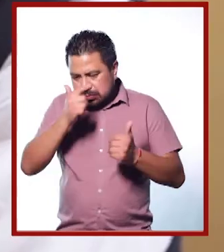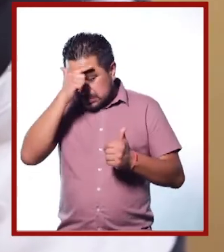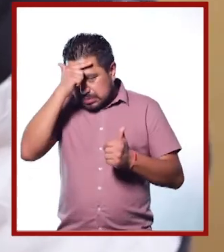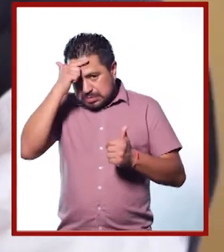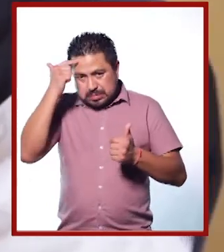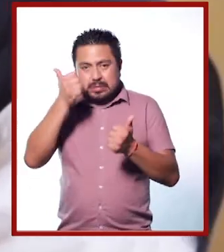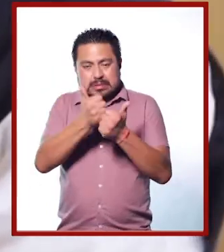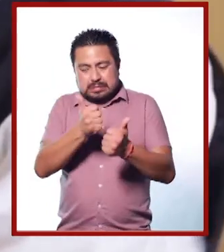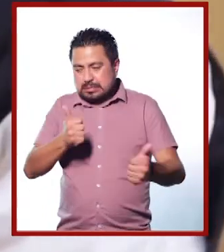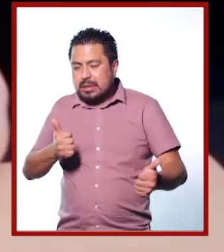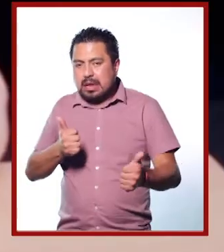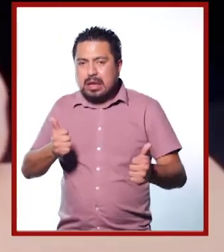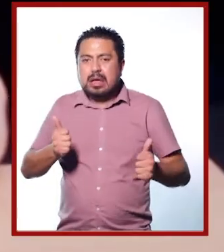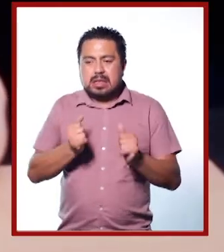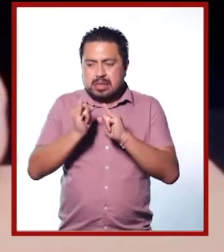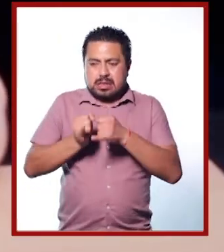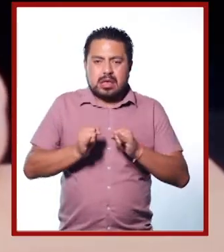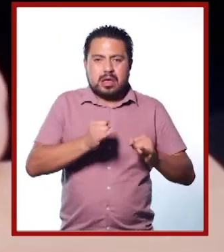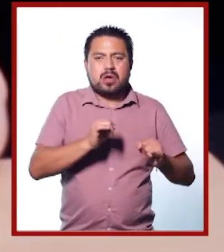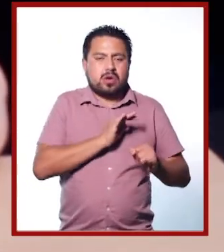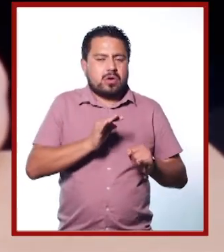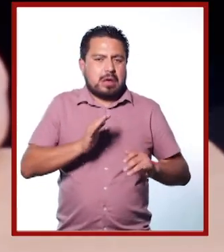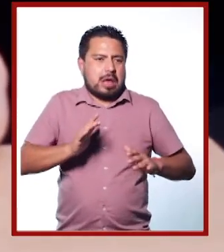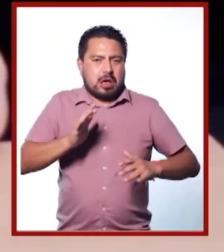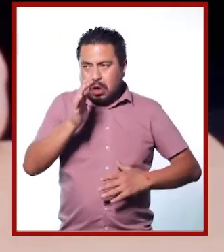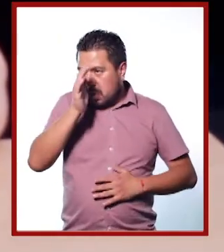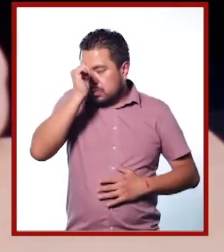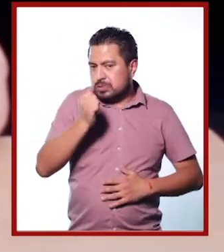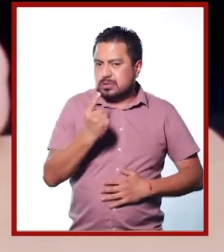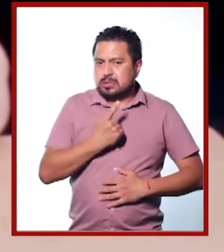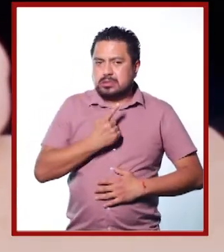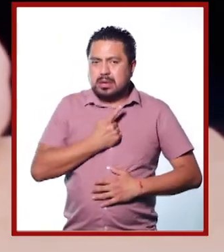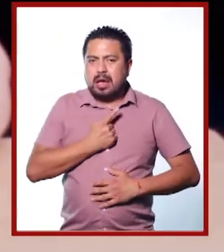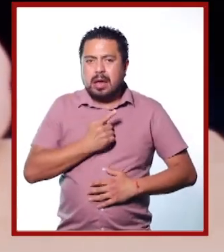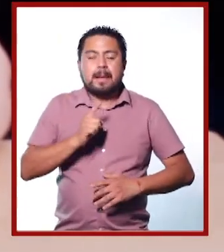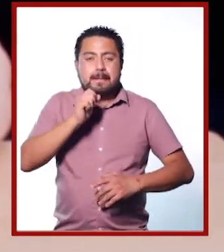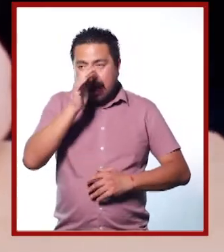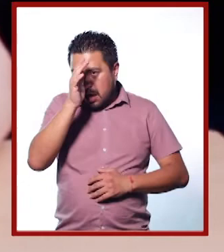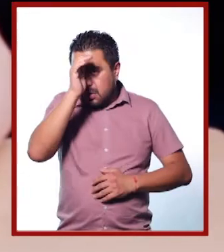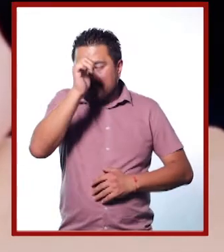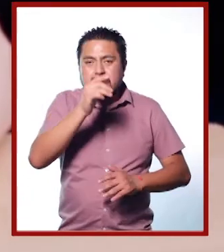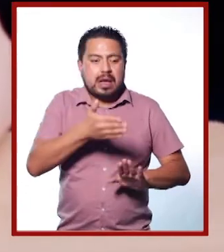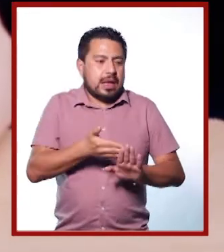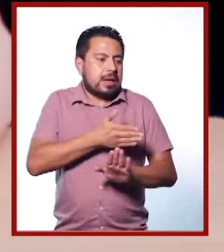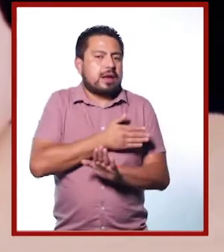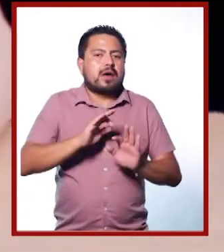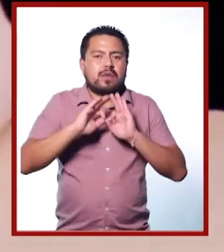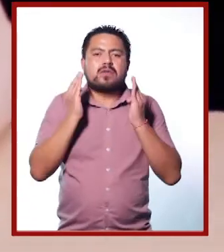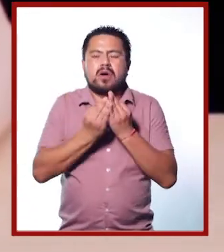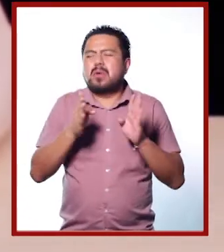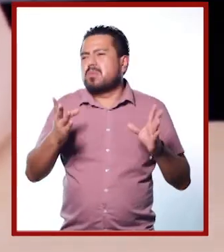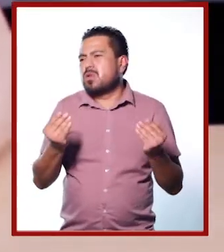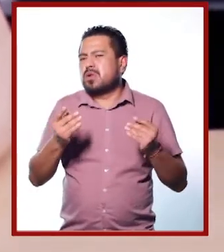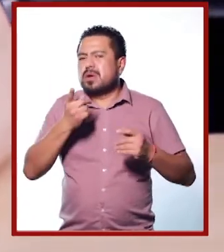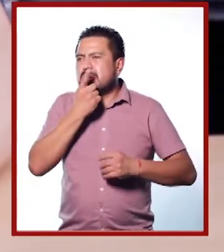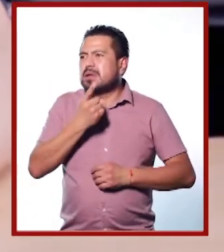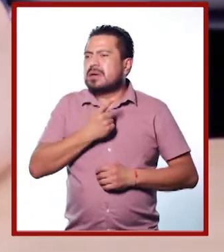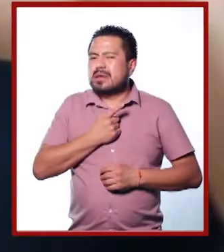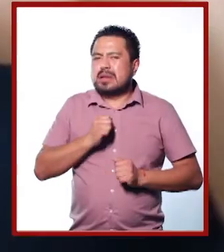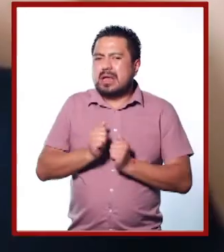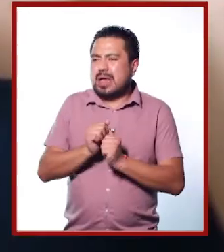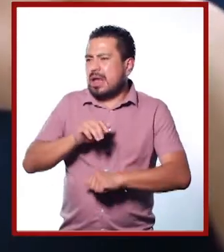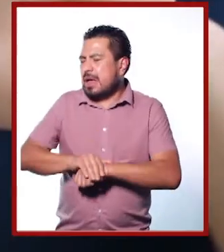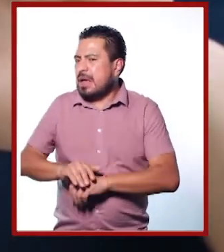de separación e individuación, donde yo tengo que formar mi autoconcepto. Probablemente mi autoconcepto antes estaba formado mucho por lo que decían